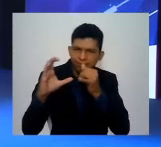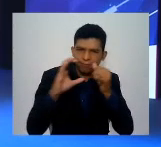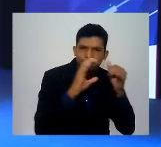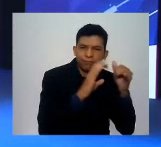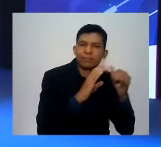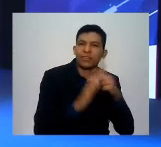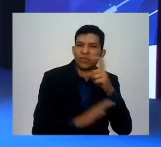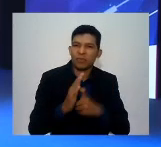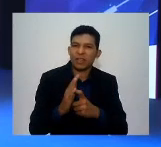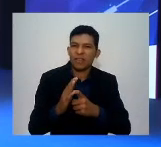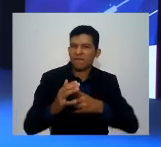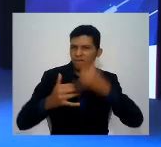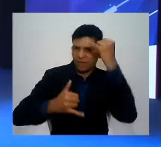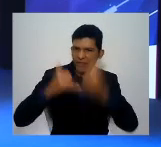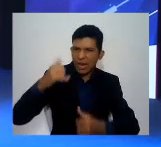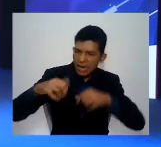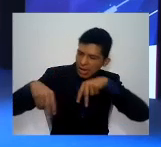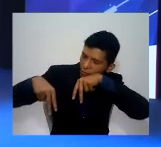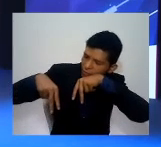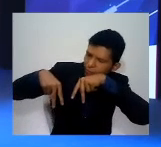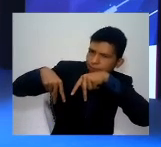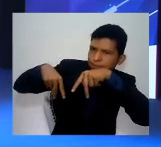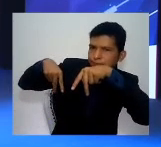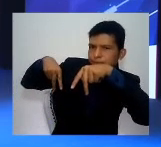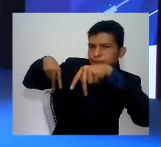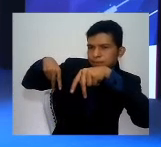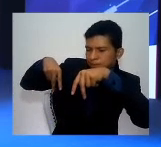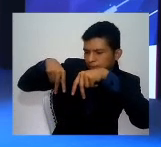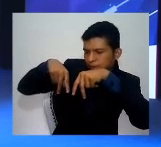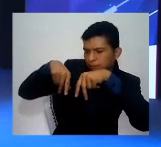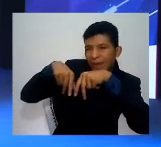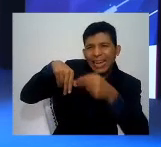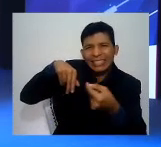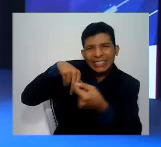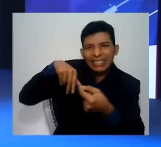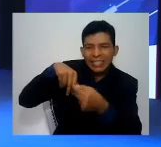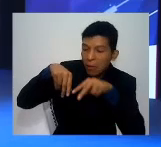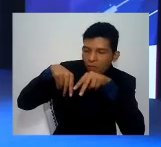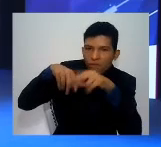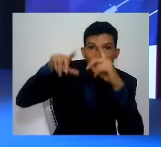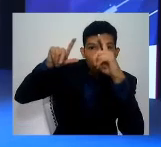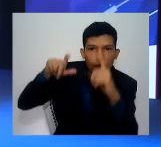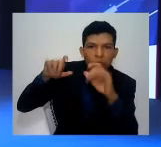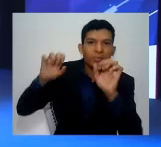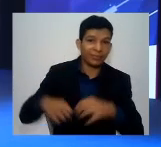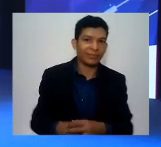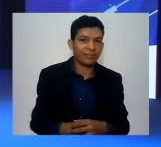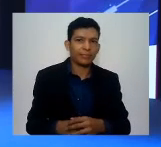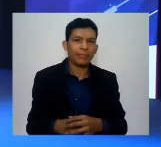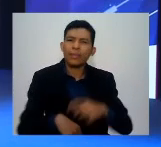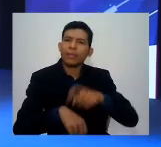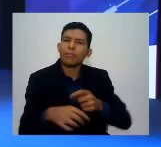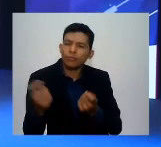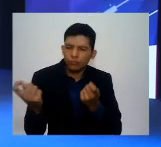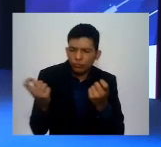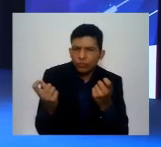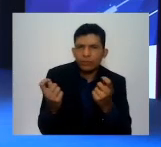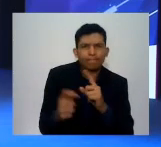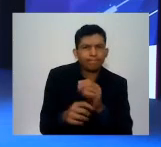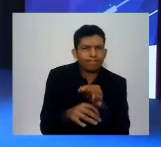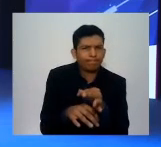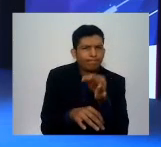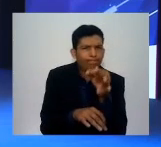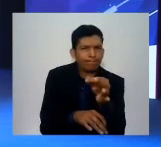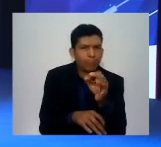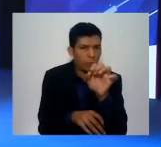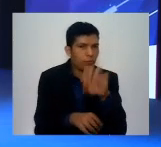riesgo de que les genere un ataque cardíaco por una corriente de fuga, a que realmente les ayude a sacar el